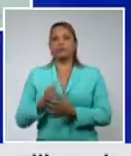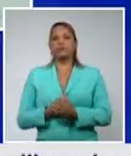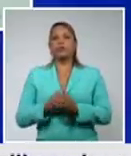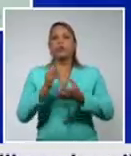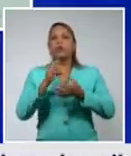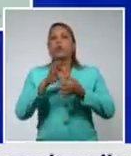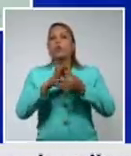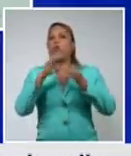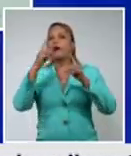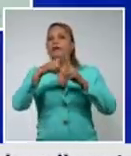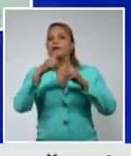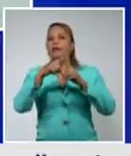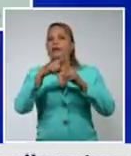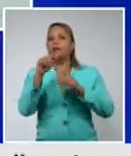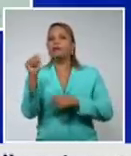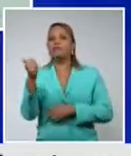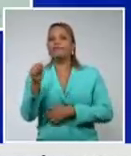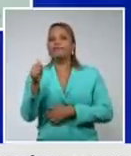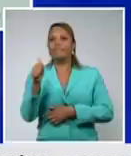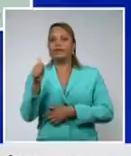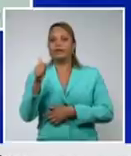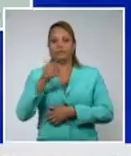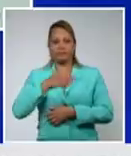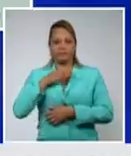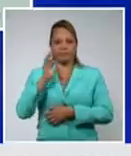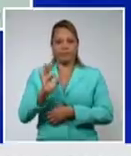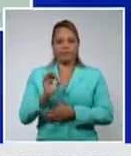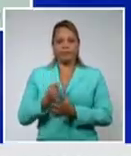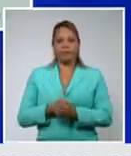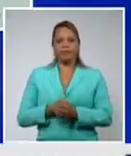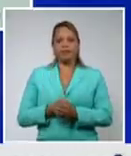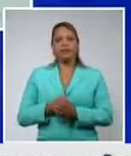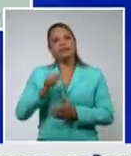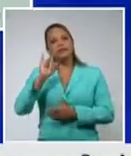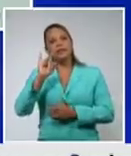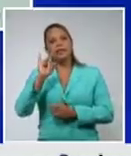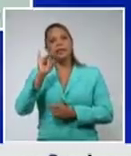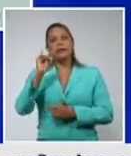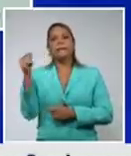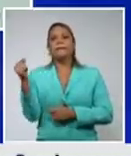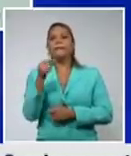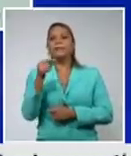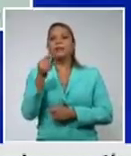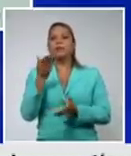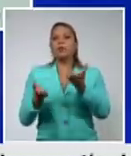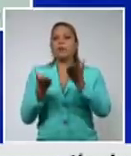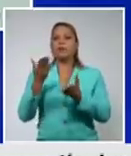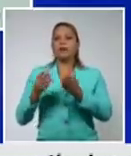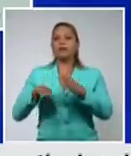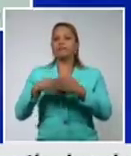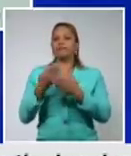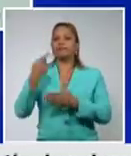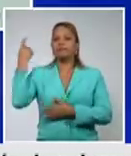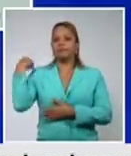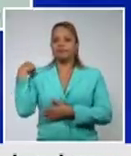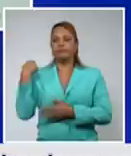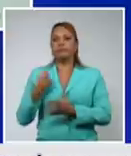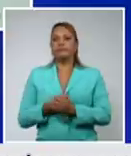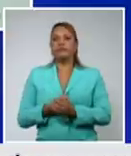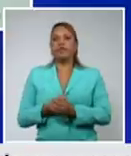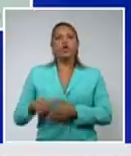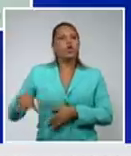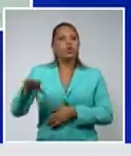casos autóctonos, 7 menos que el día anterior, y todos en el